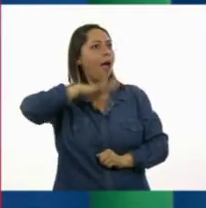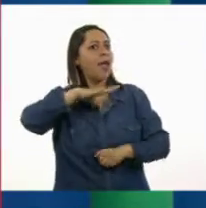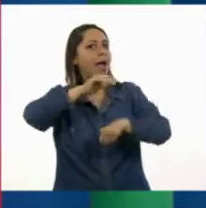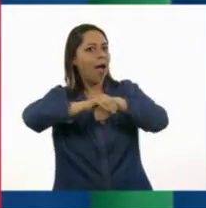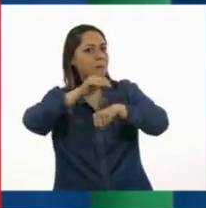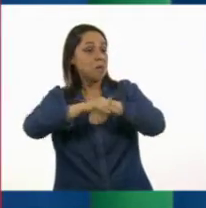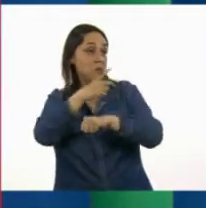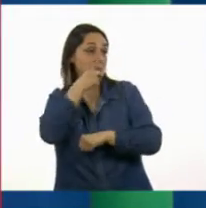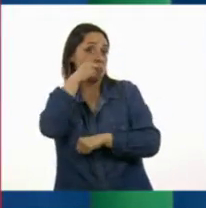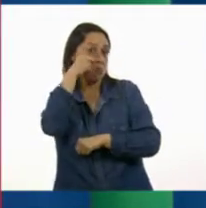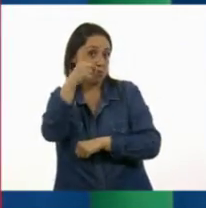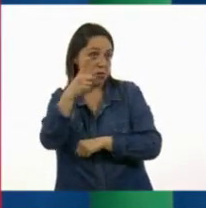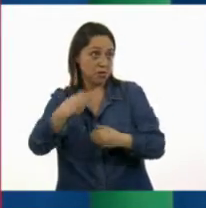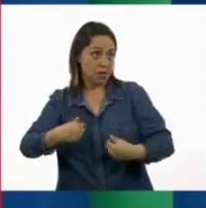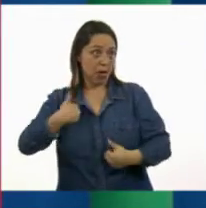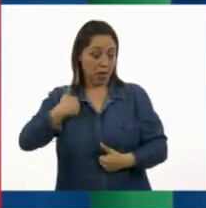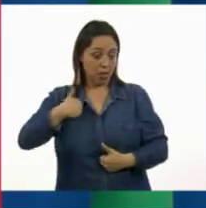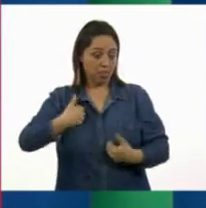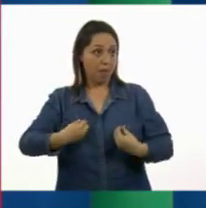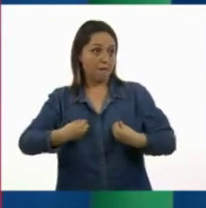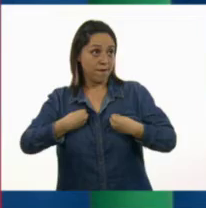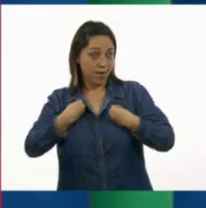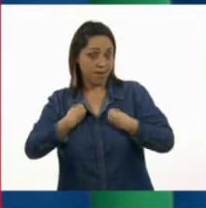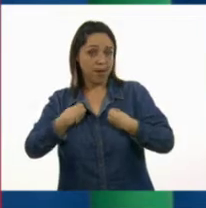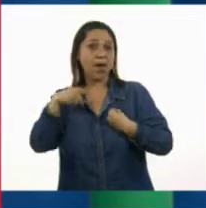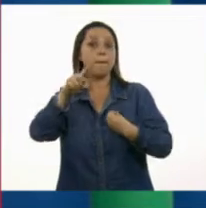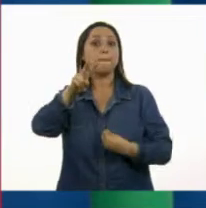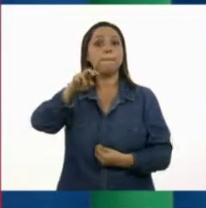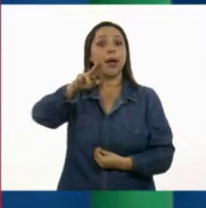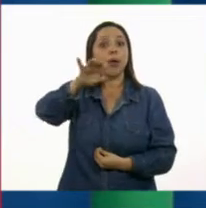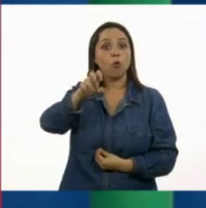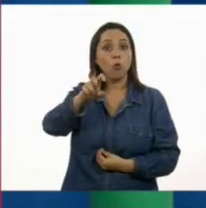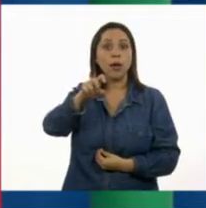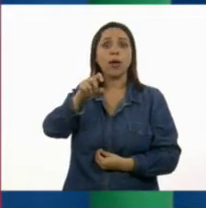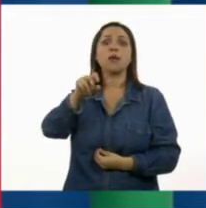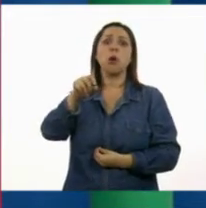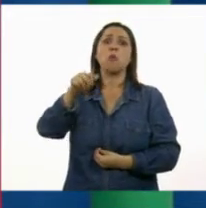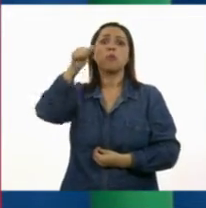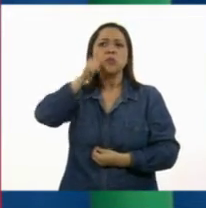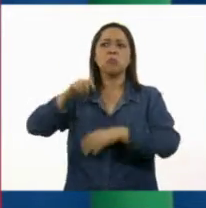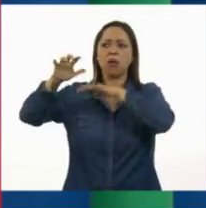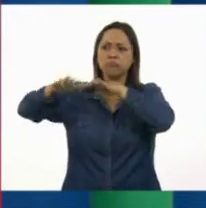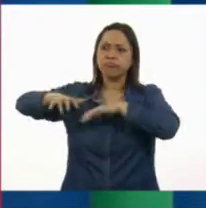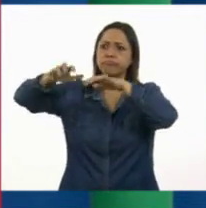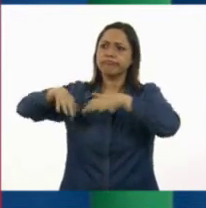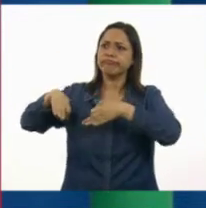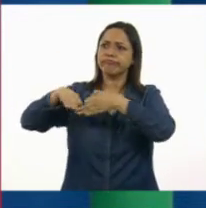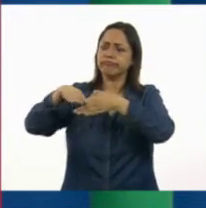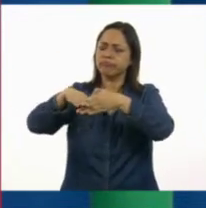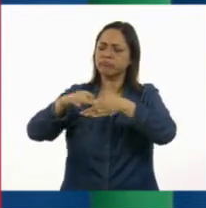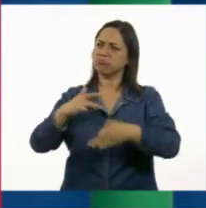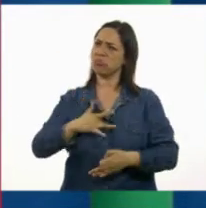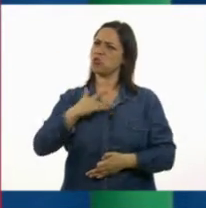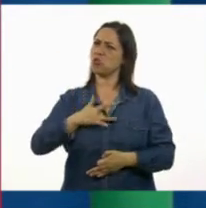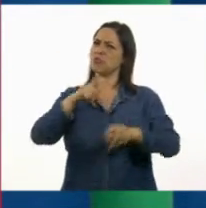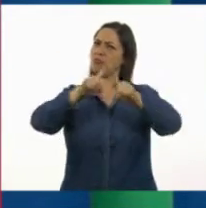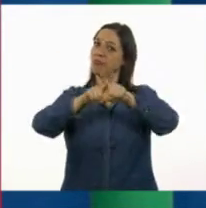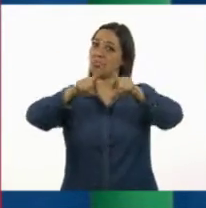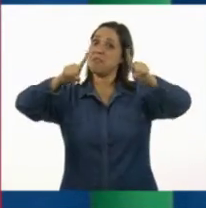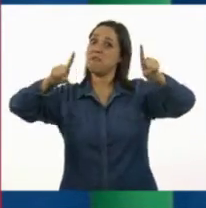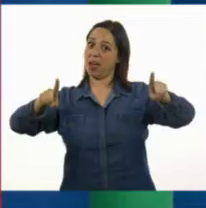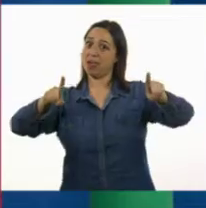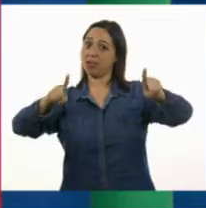dice que en Vancouver llueve casi todo el año. Me imagino la diferencia entre ese lugar y la cálida ciudad de Mérida, en